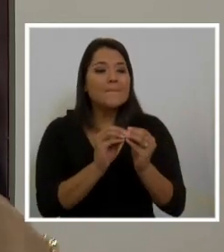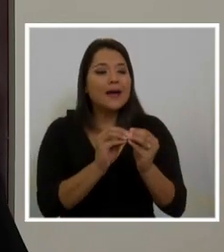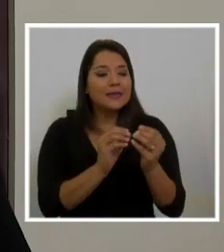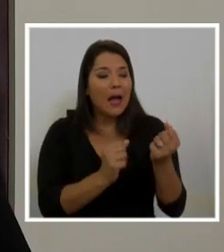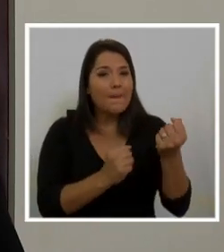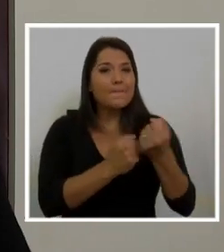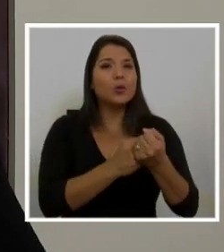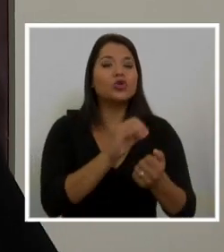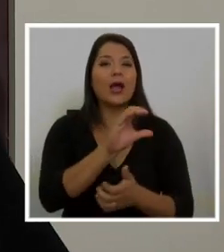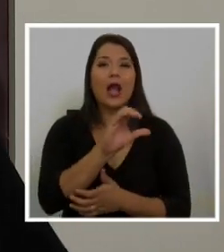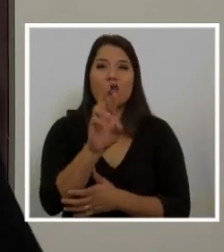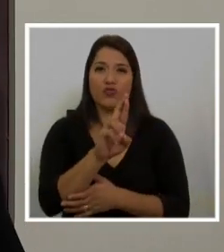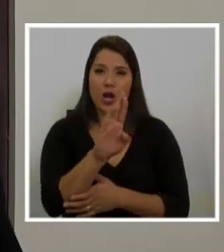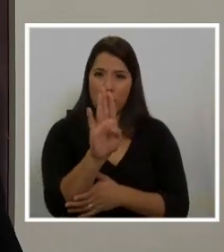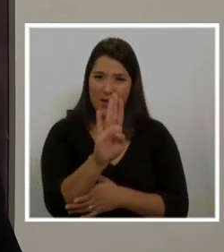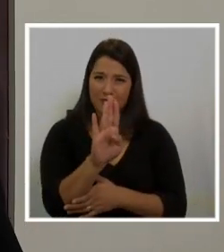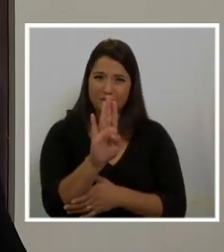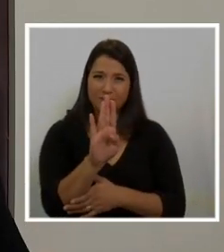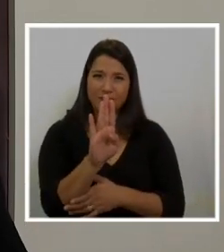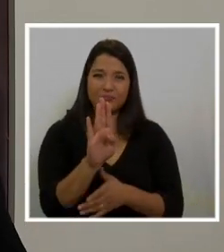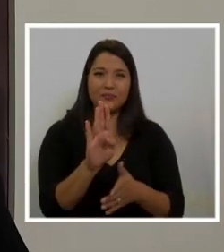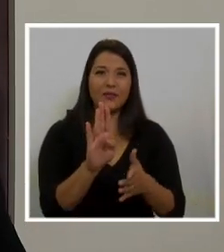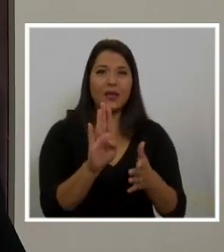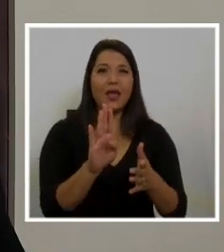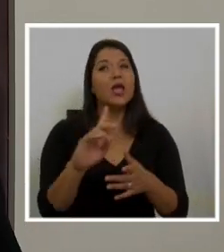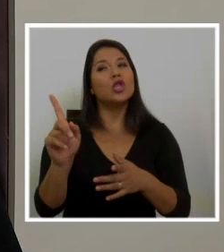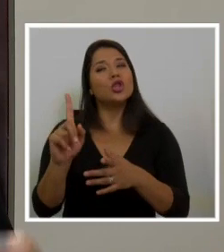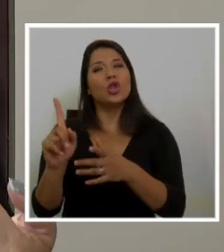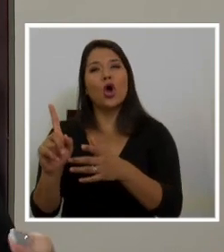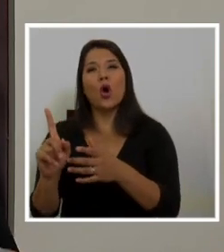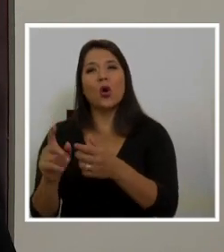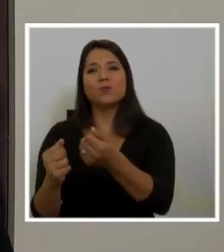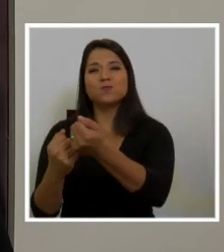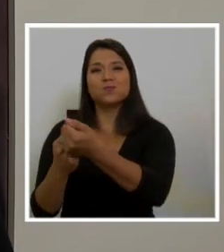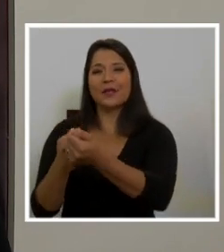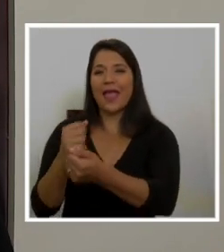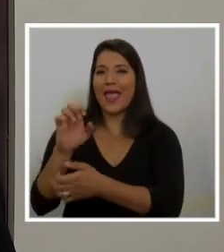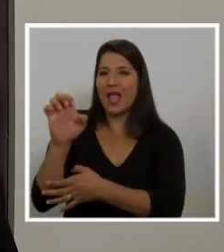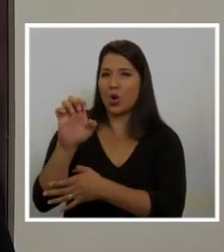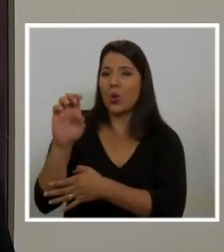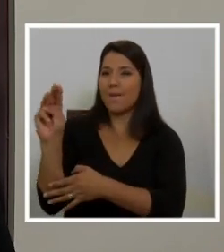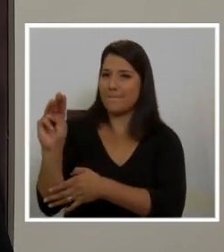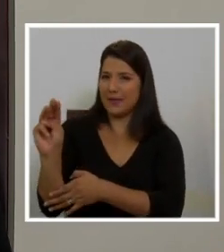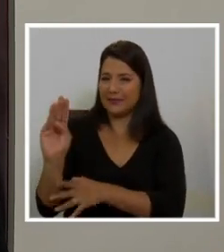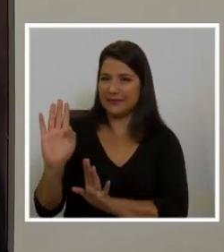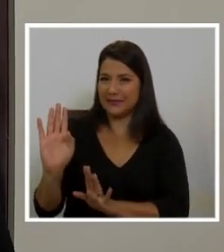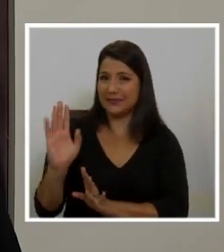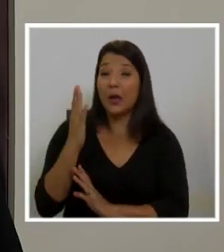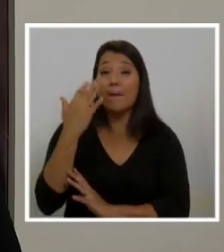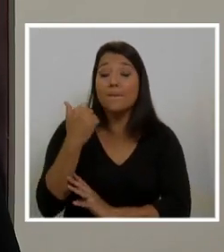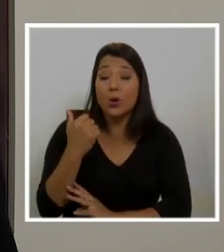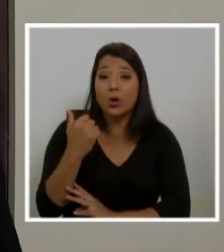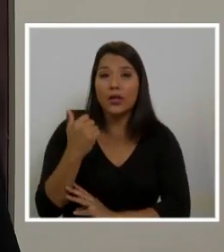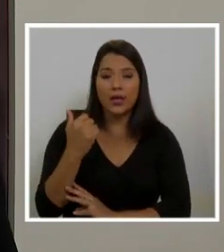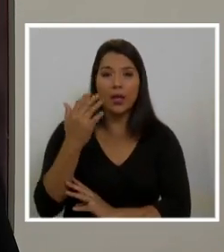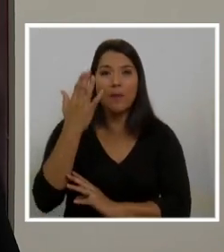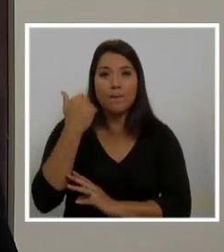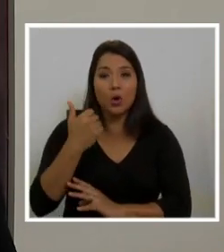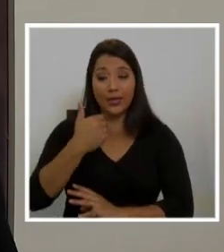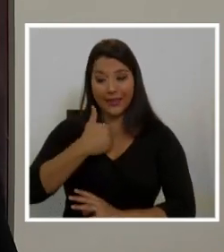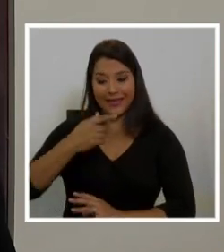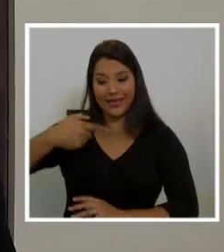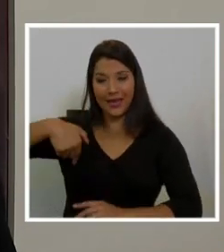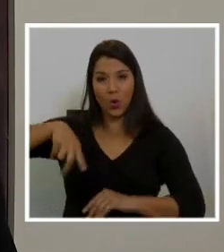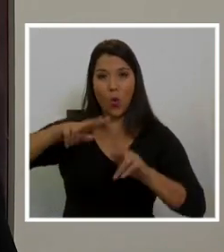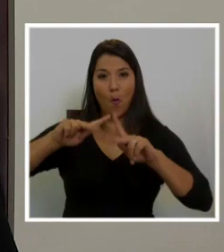de lo que podría estar jamás con la de Erwin Macís, asumiendo que tiene a una fracción disidente de su